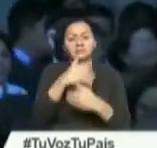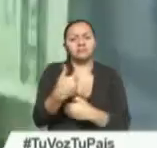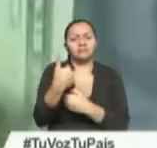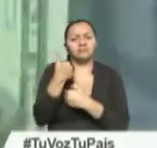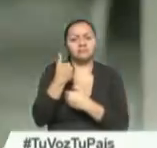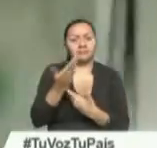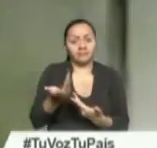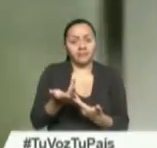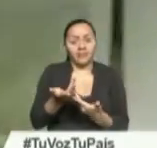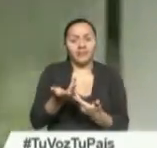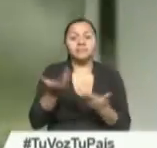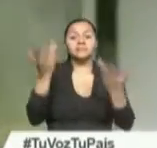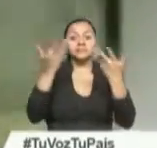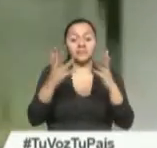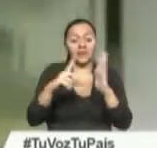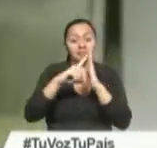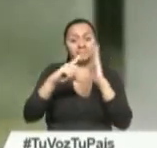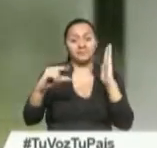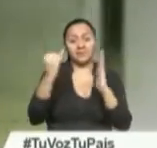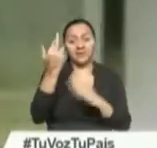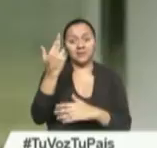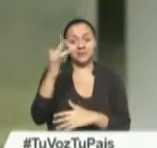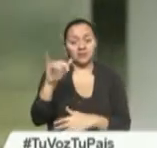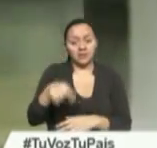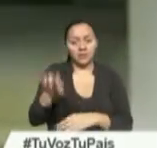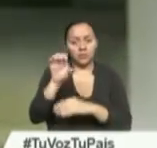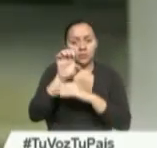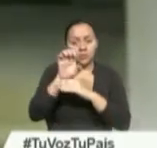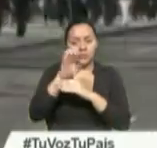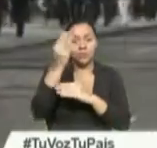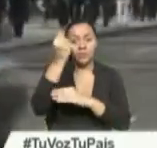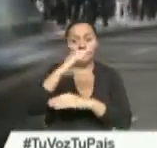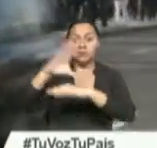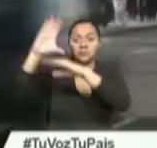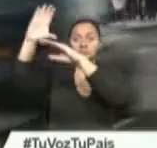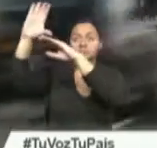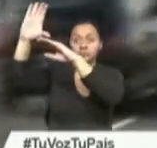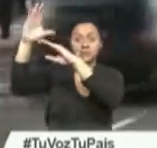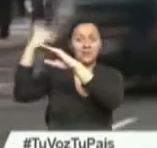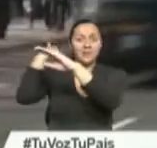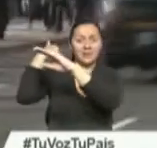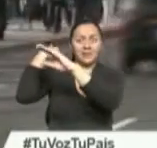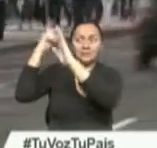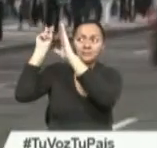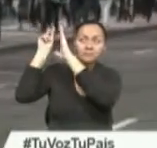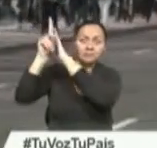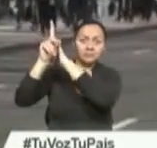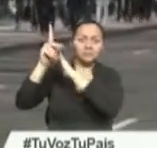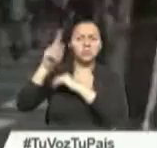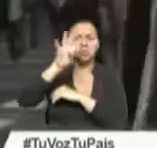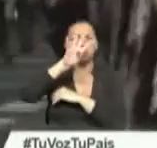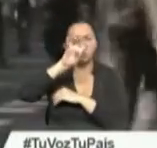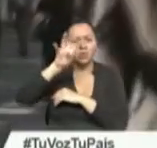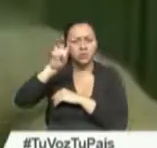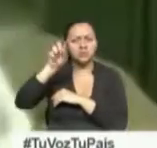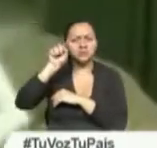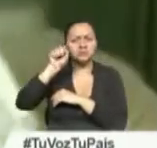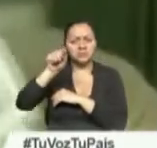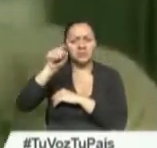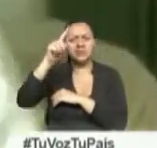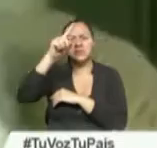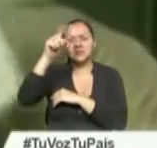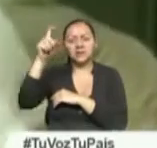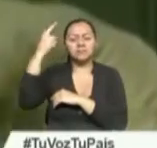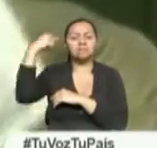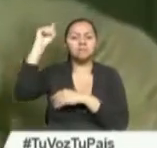del país. De acuerdo al SRI del Ecuador, el monto transferido al exterior alcanza los 400.100 millones de